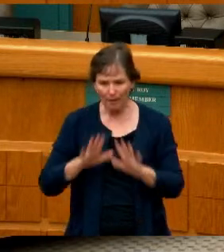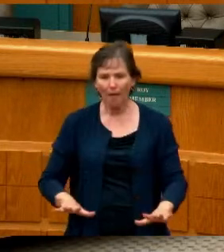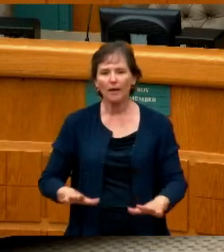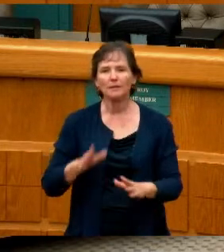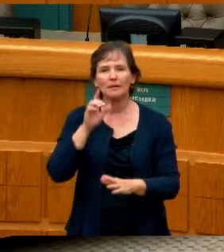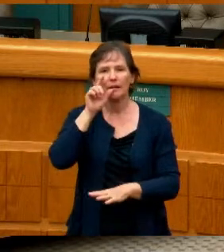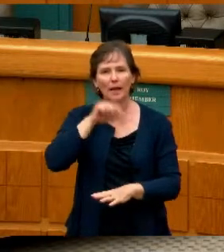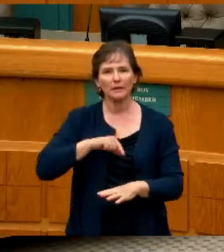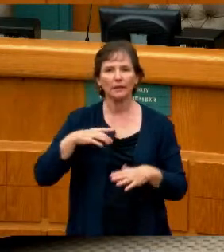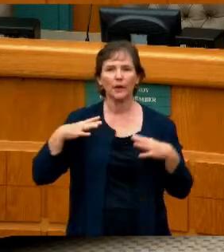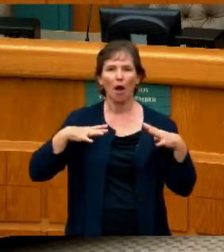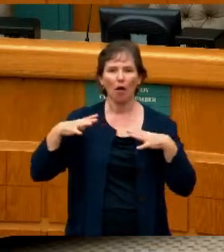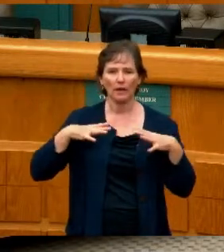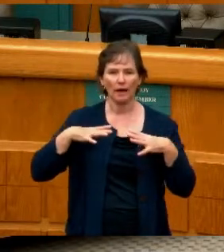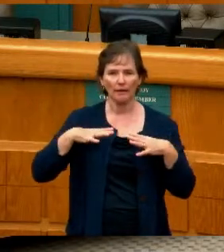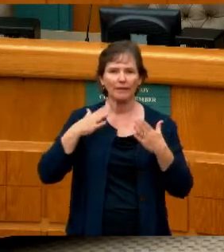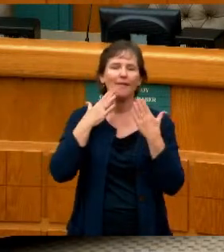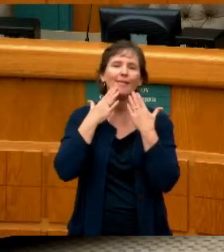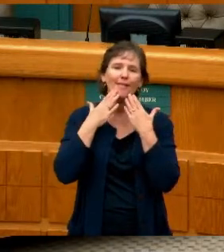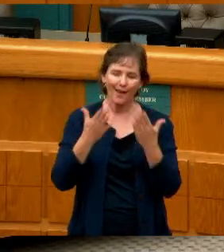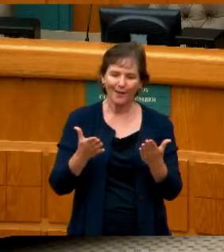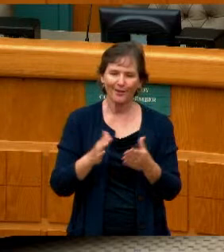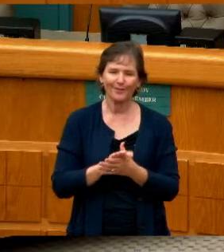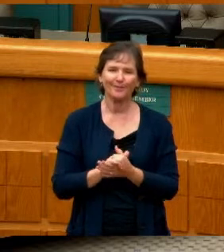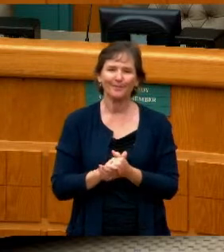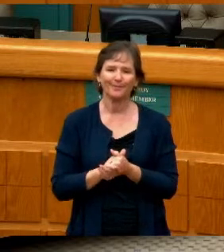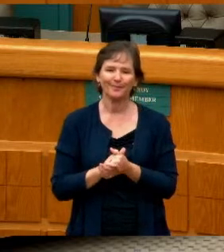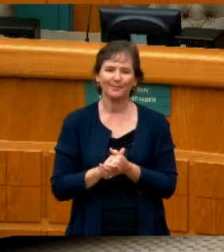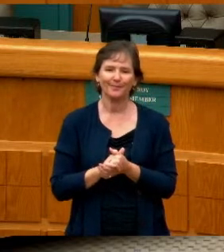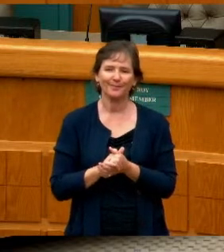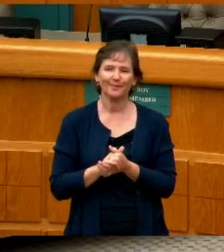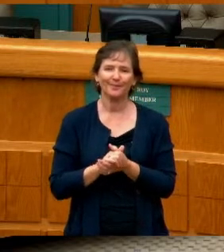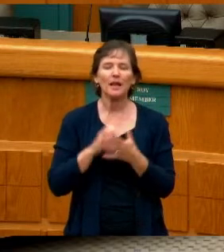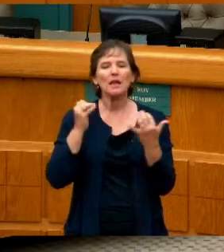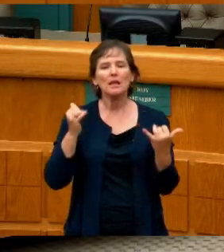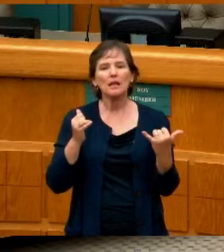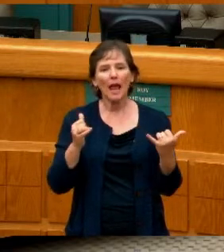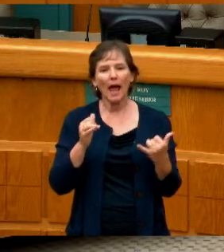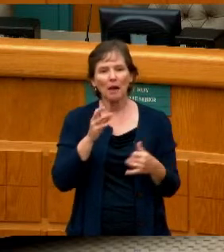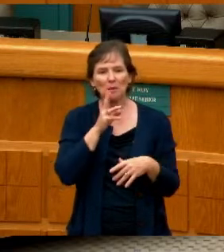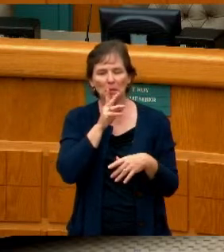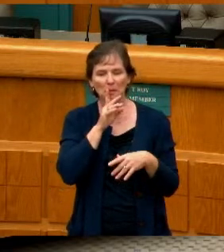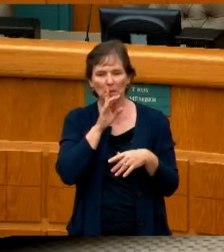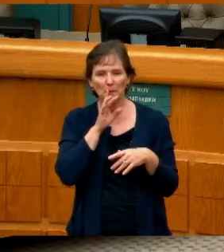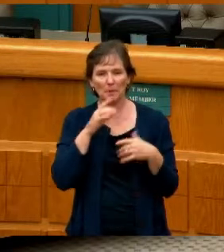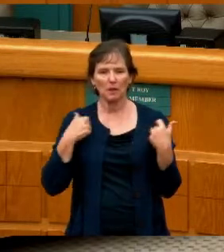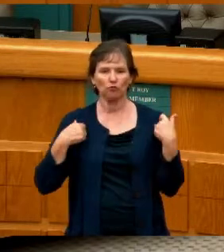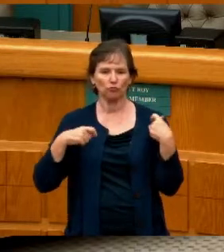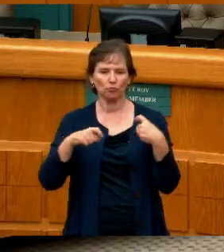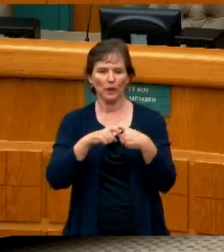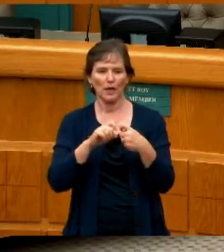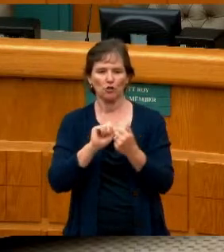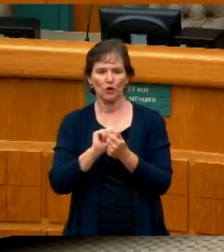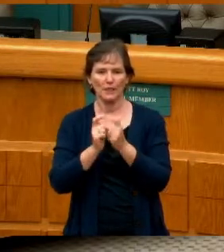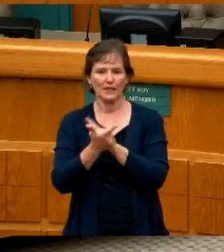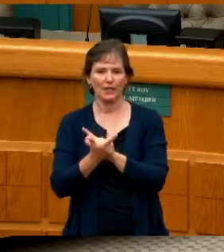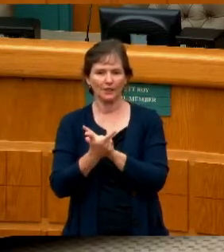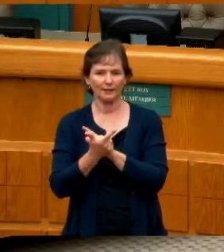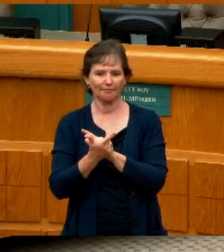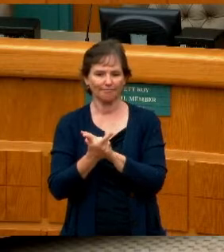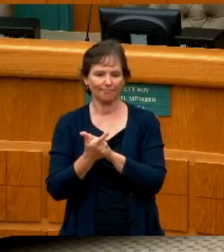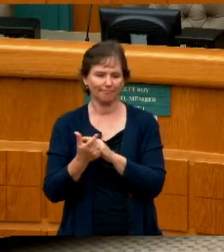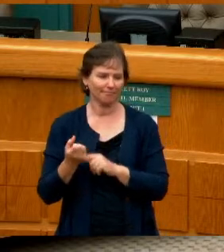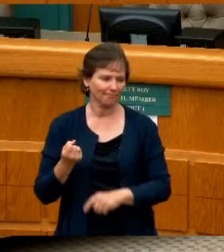doing locally and also around the world. May you have a happy and blessed Thanksgiving. Thank you. En las